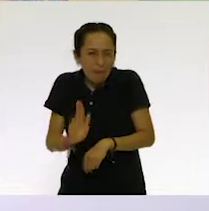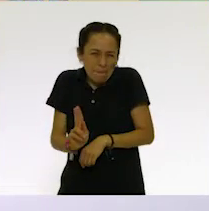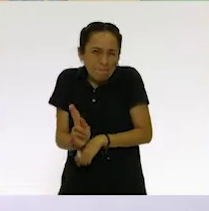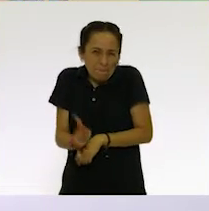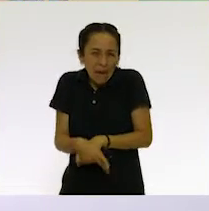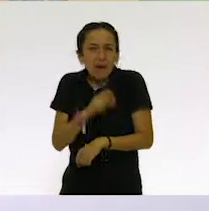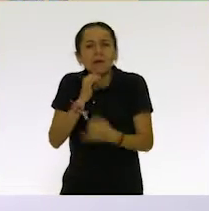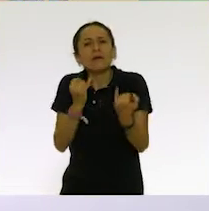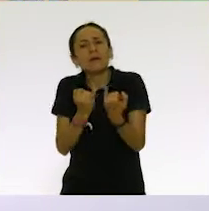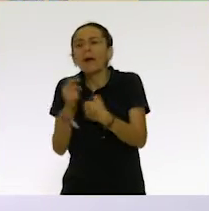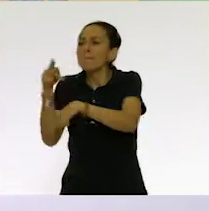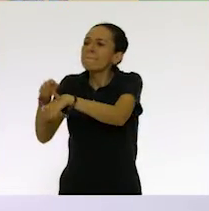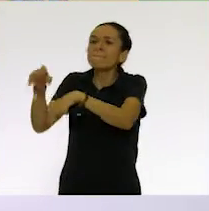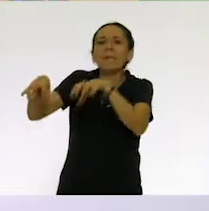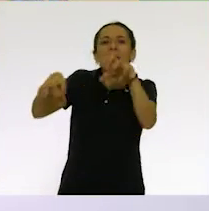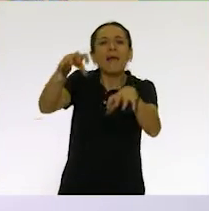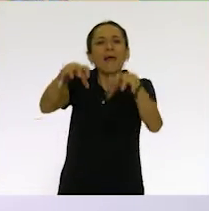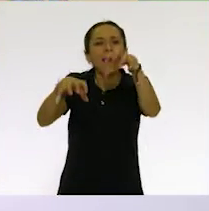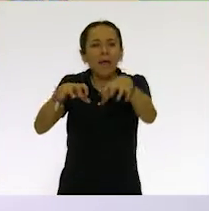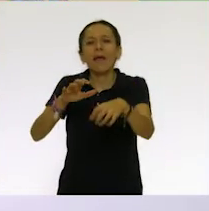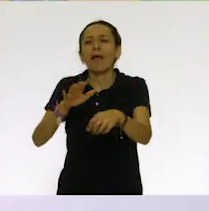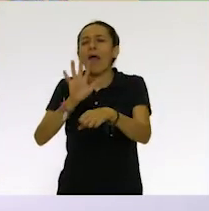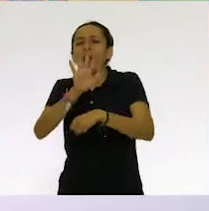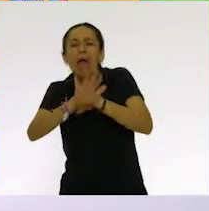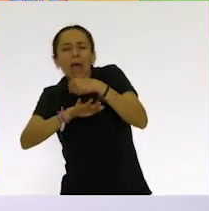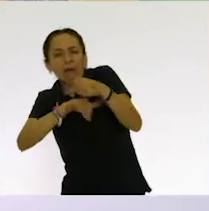y animales hondos.